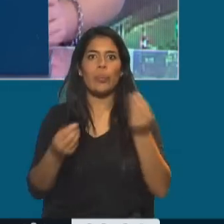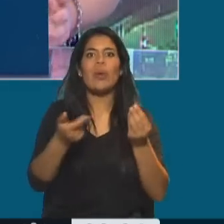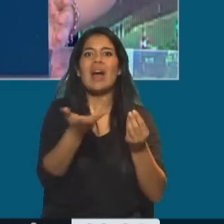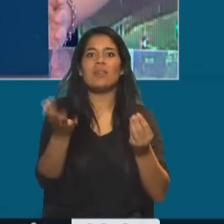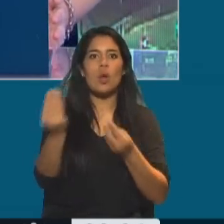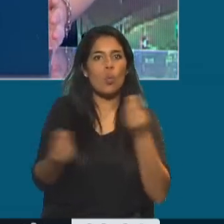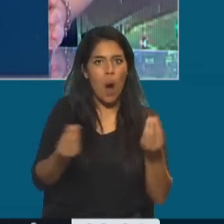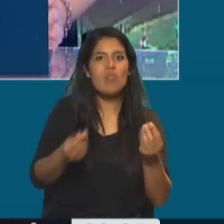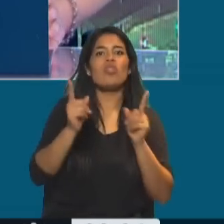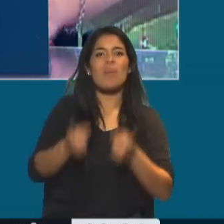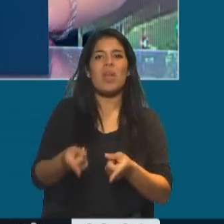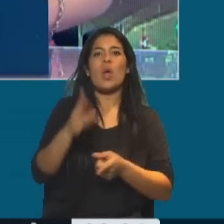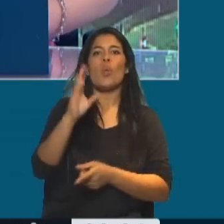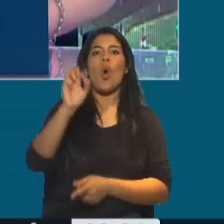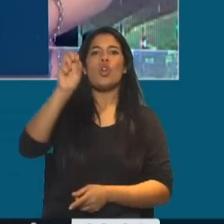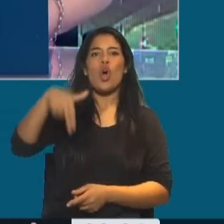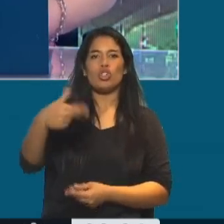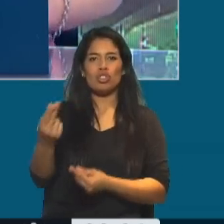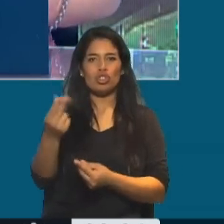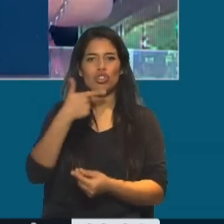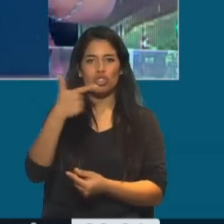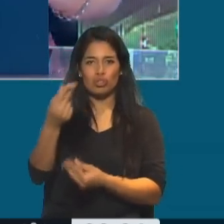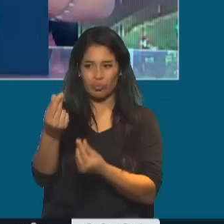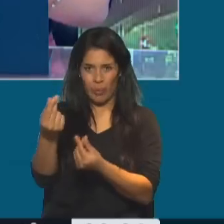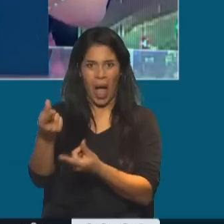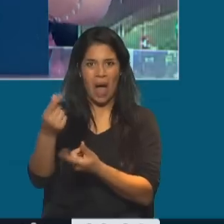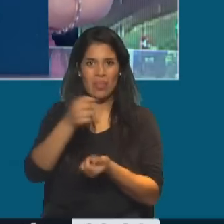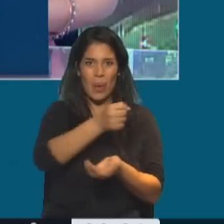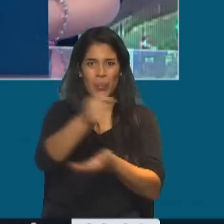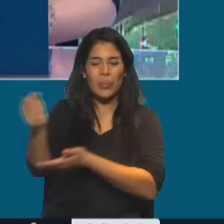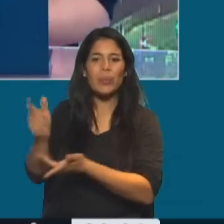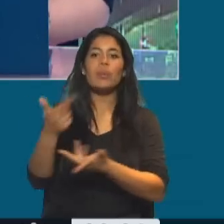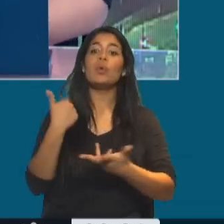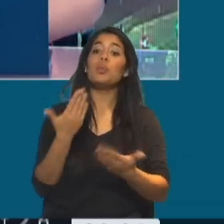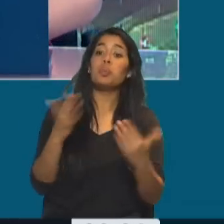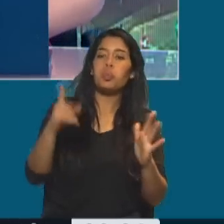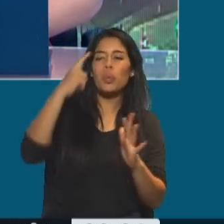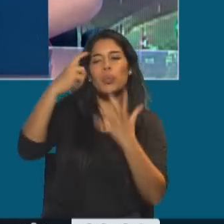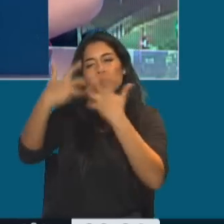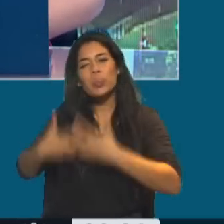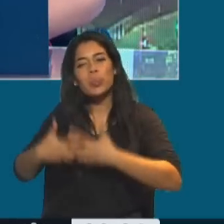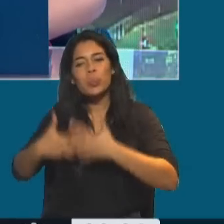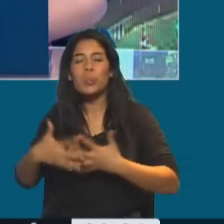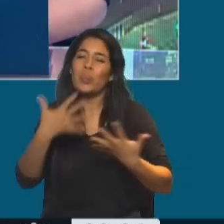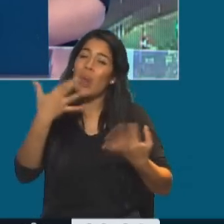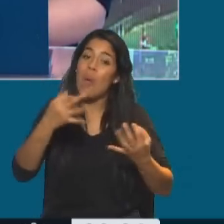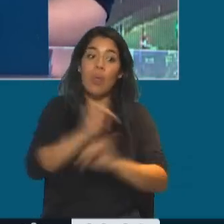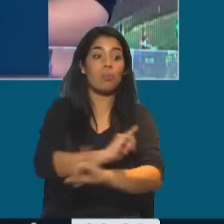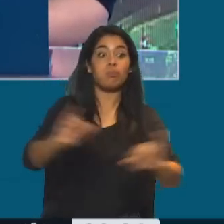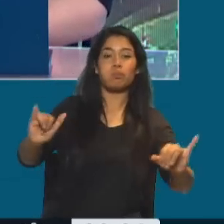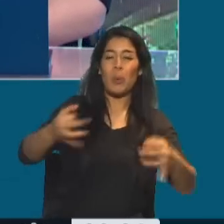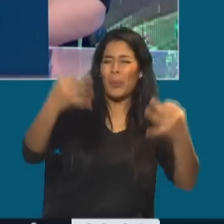Ya igualmente, digamos, podríamos decir o podríamos especular con que muy buena no va a ser, ¿no?